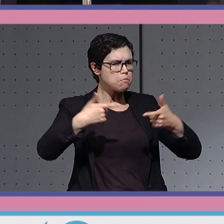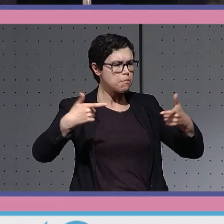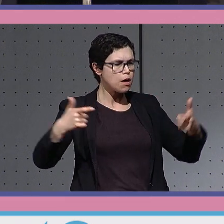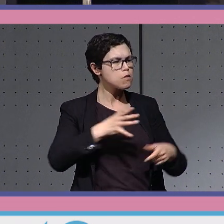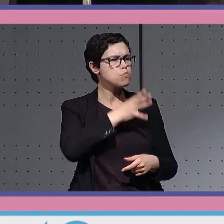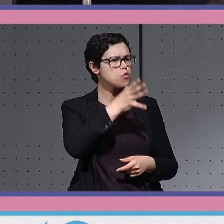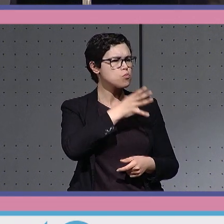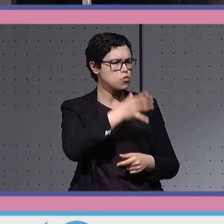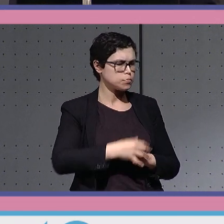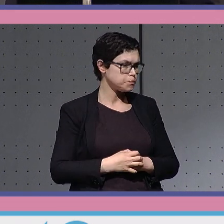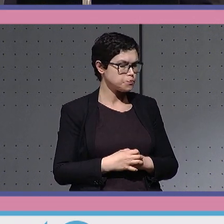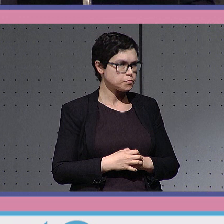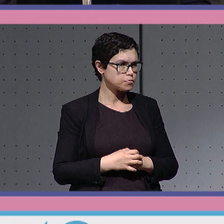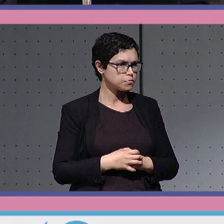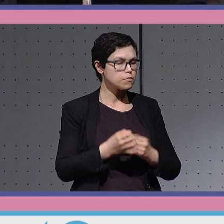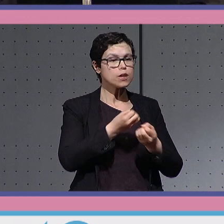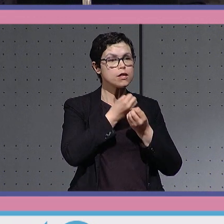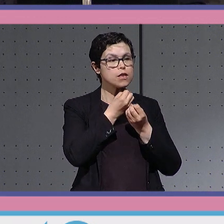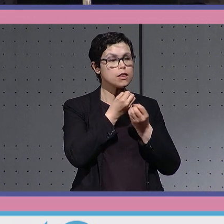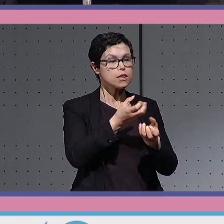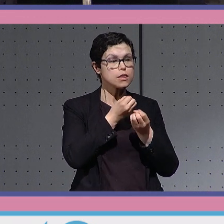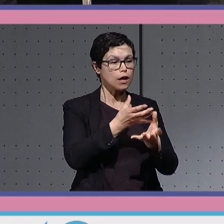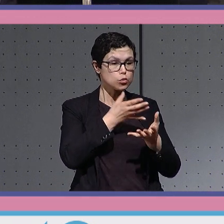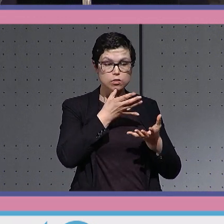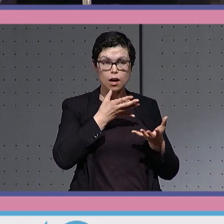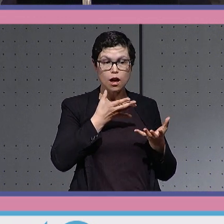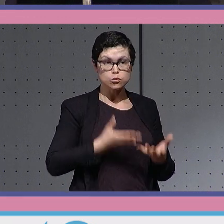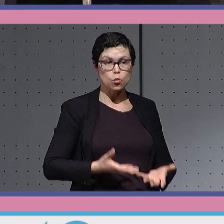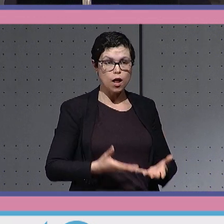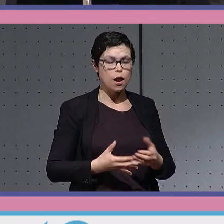autismo. Los datos que disponemos actualmente